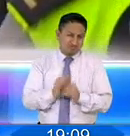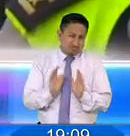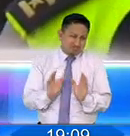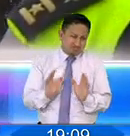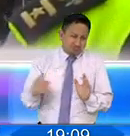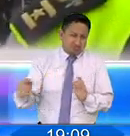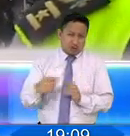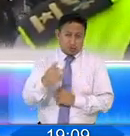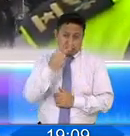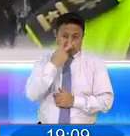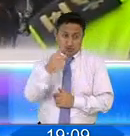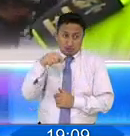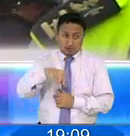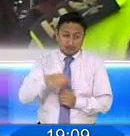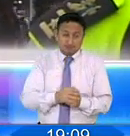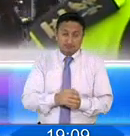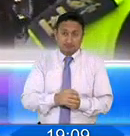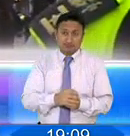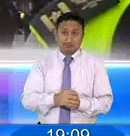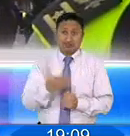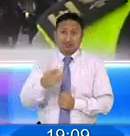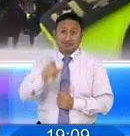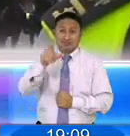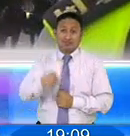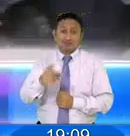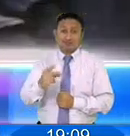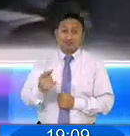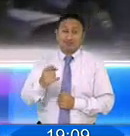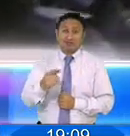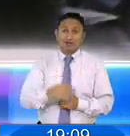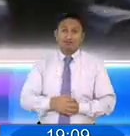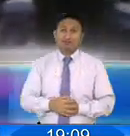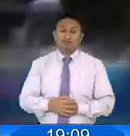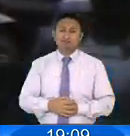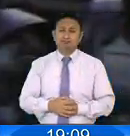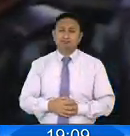como ustedes pudieron darse cuenta, fueron identificados oportunamente. Informó Charlie Pisa.